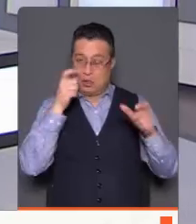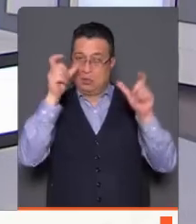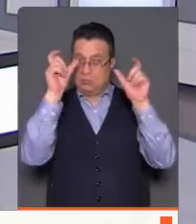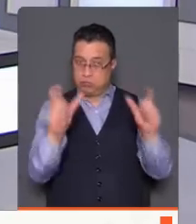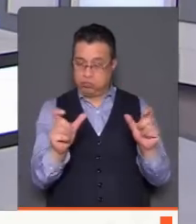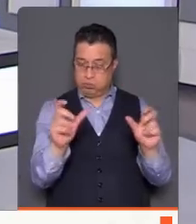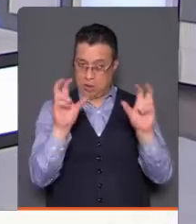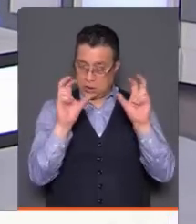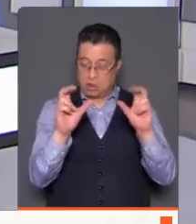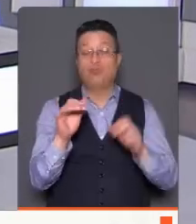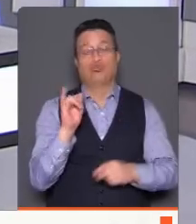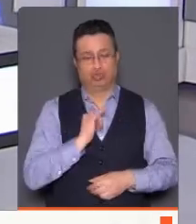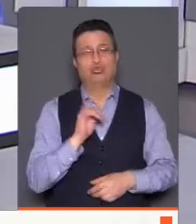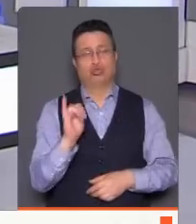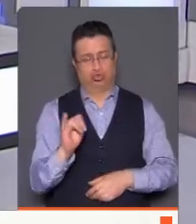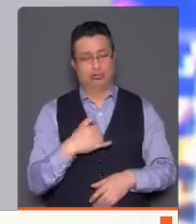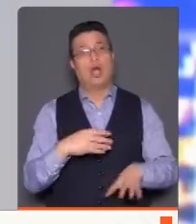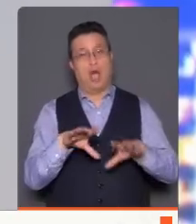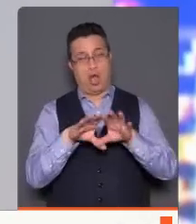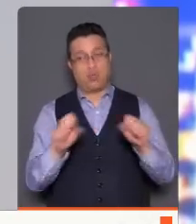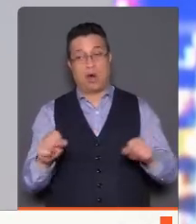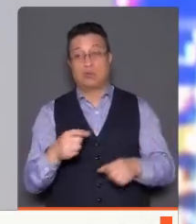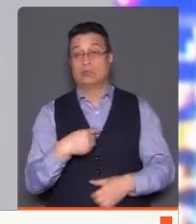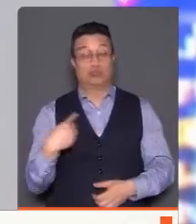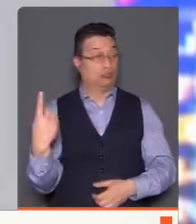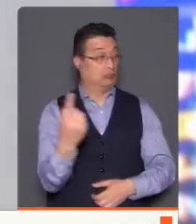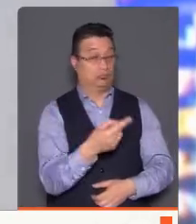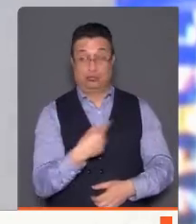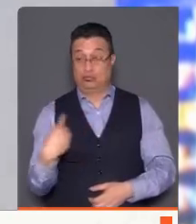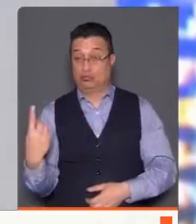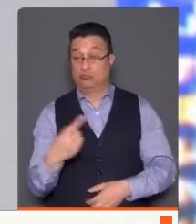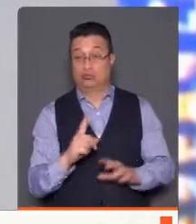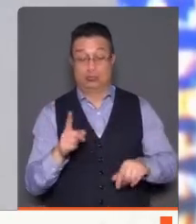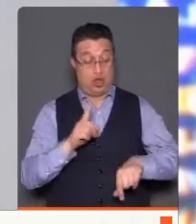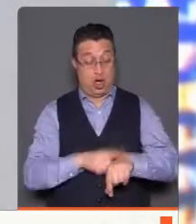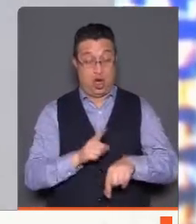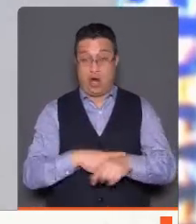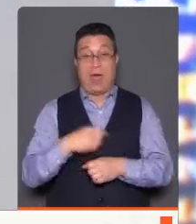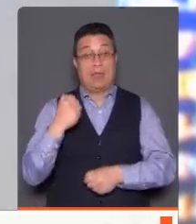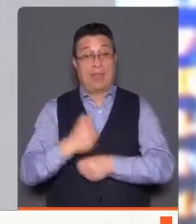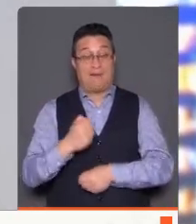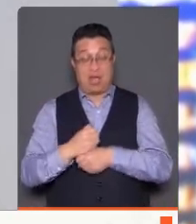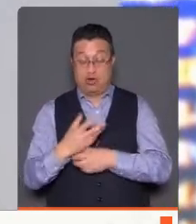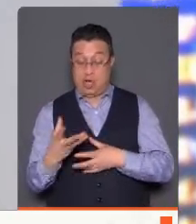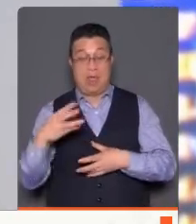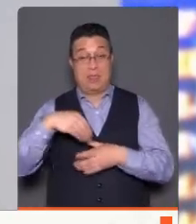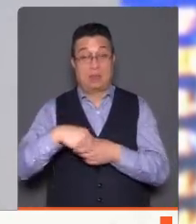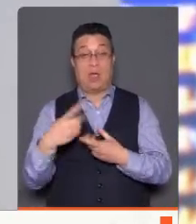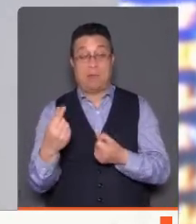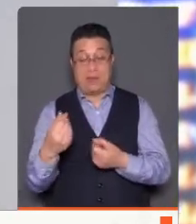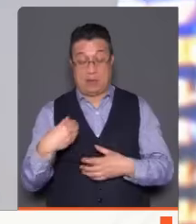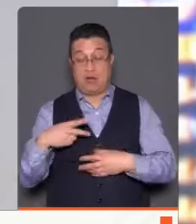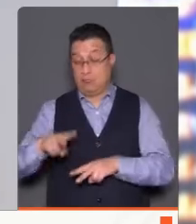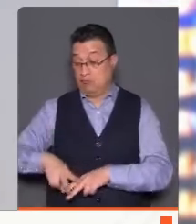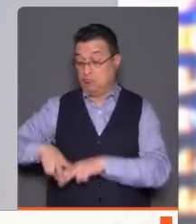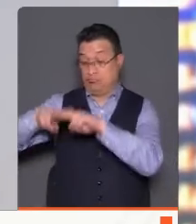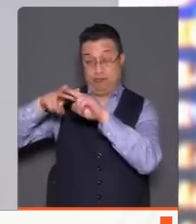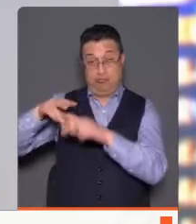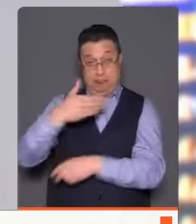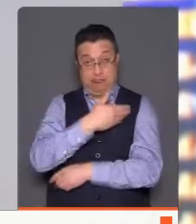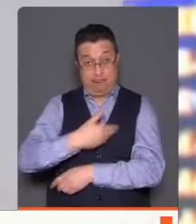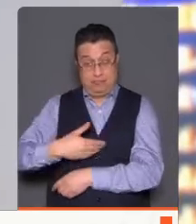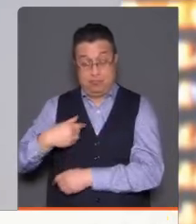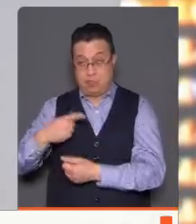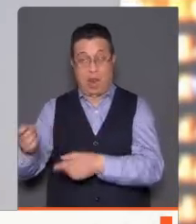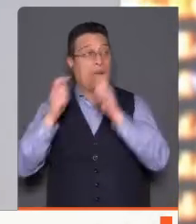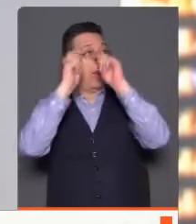acuerdo en eso. Creo que ninguno de nosotros en su horario laboral, ¿ya?, y utilizando recursos fiscales, puede hacer campaña. Eso no se